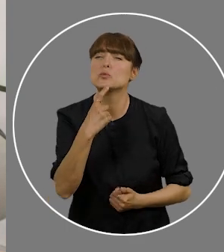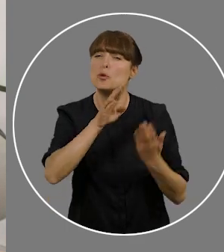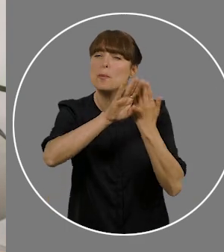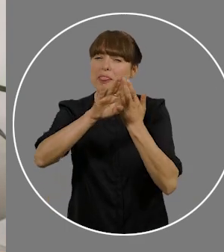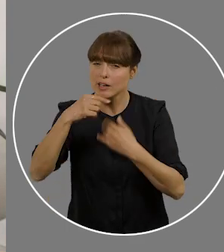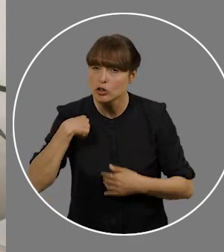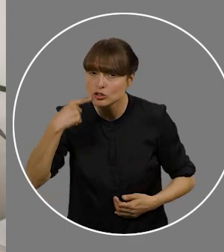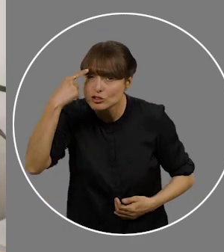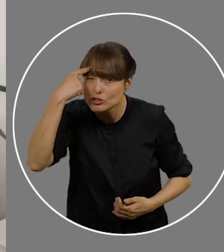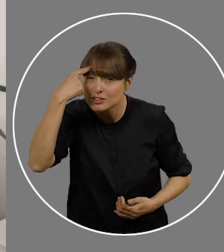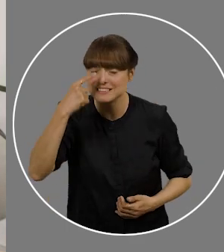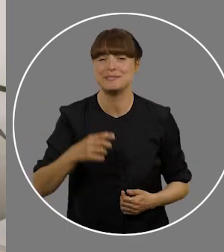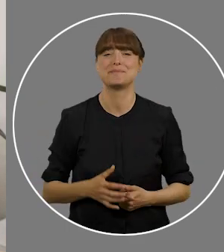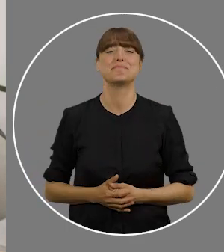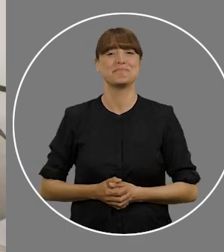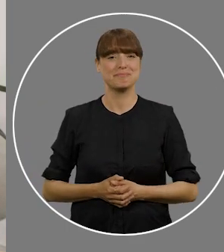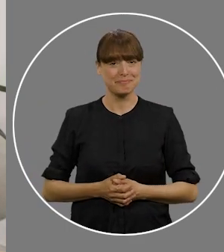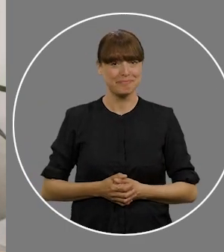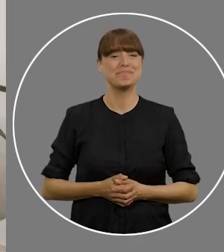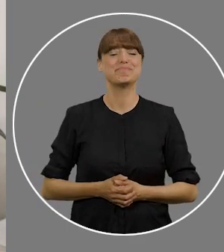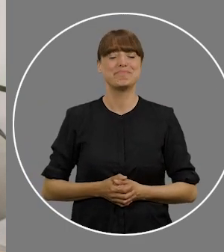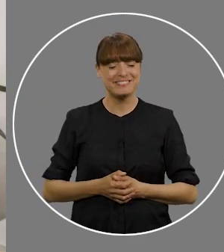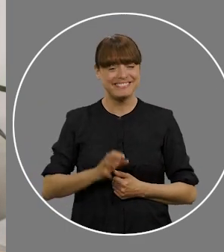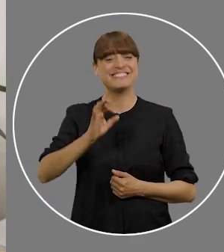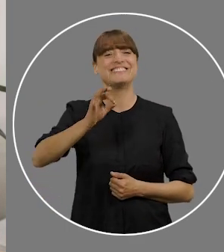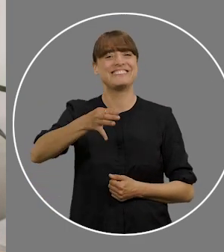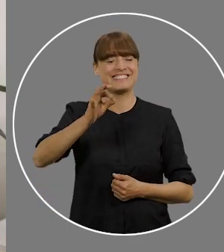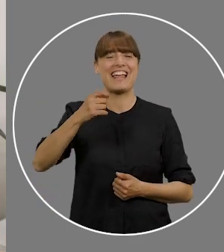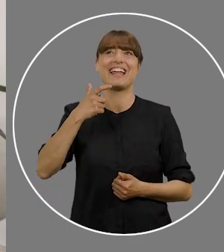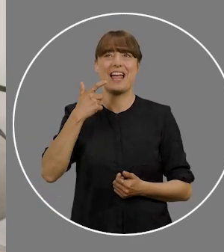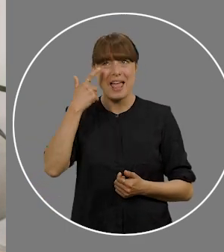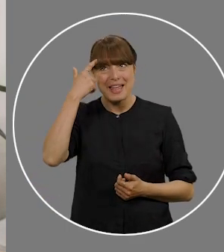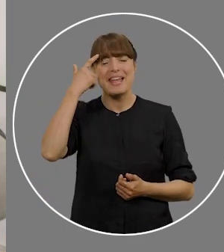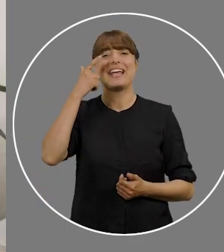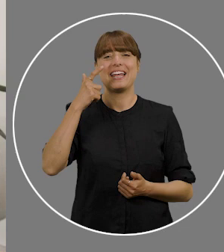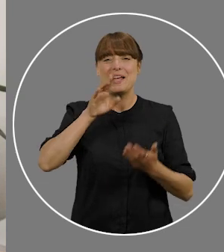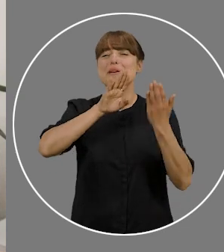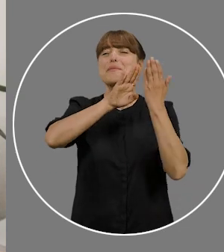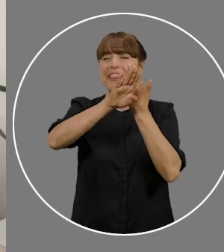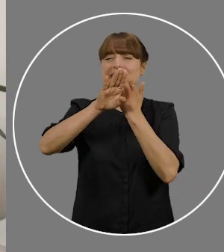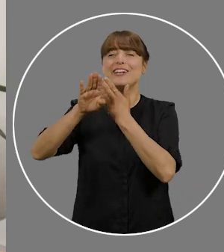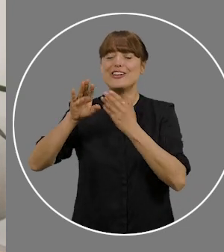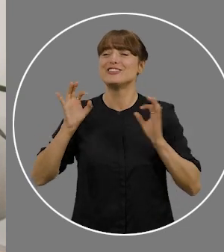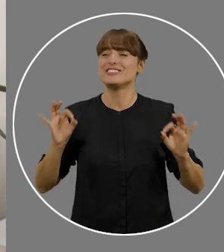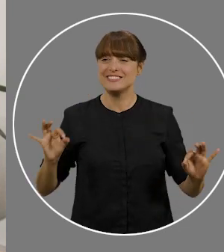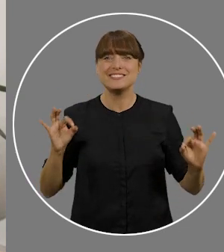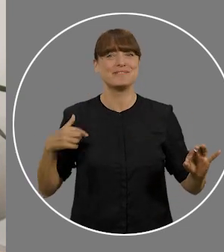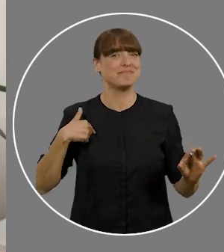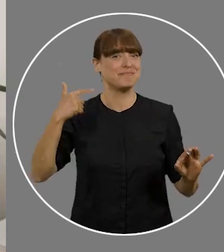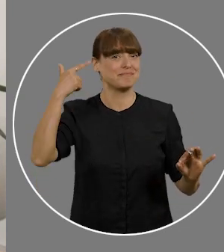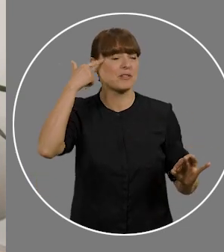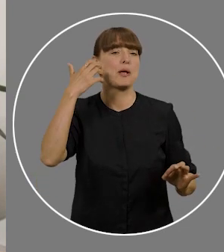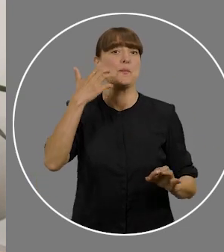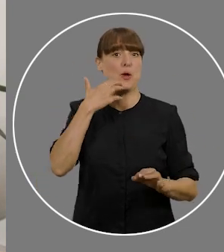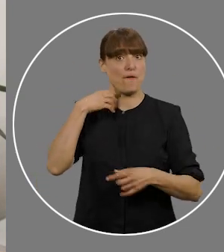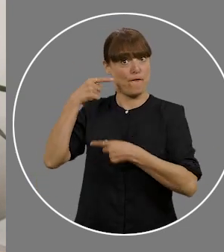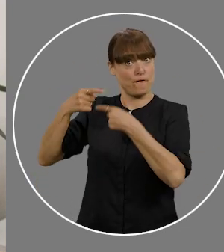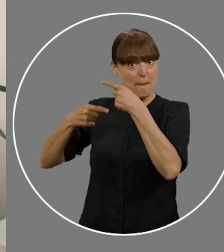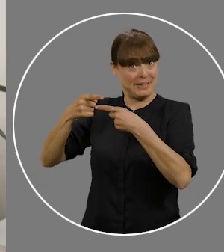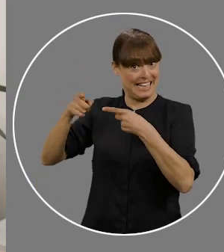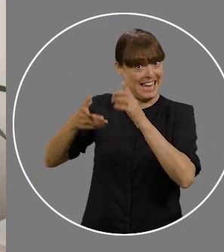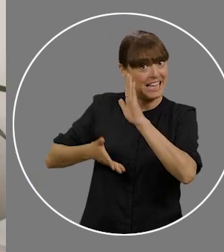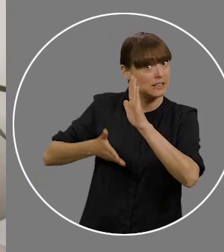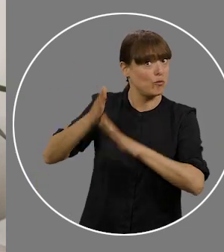los vecinos? ¿Qué recuerda? ¿Recuerda a quién? Los vecinos, pues allá... ¿Alguien? ¿Anécdotas? Sí, ¿alguna sí historia? Cuando